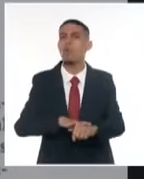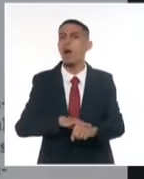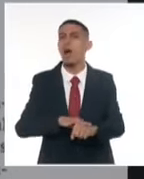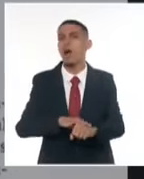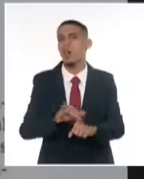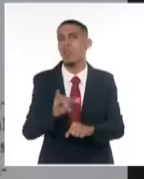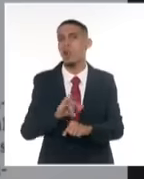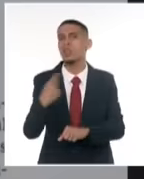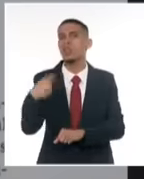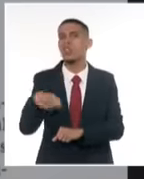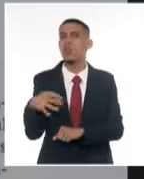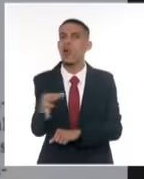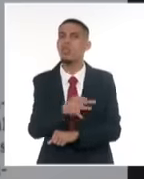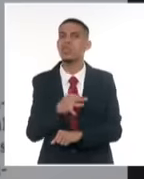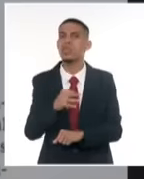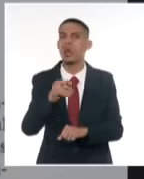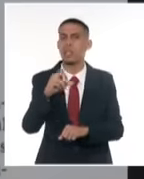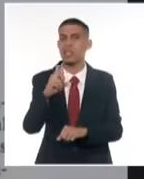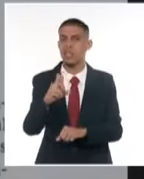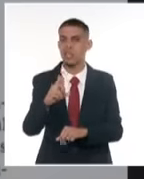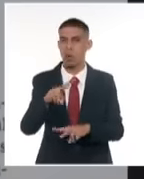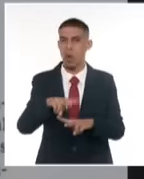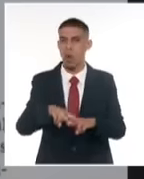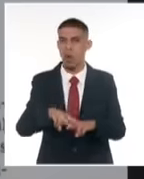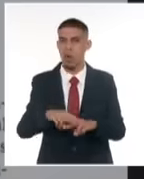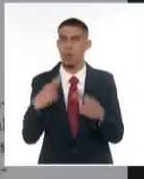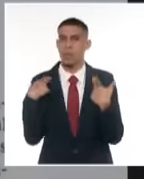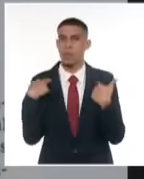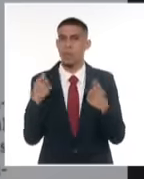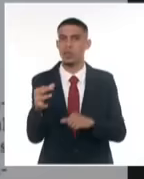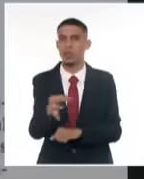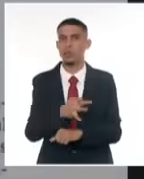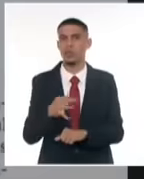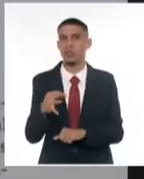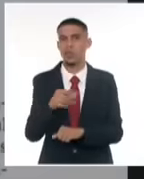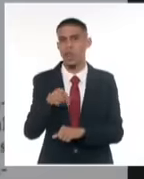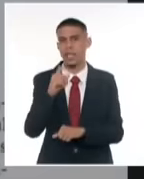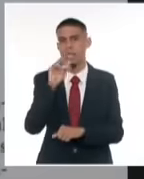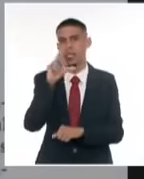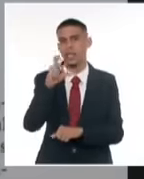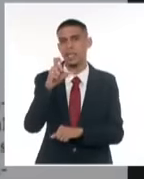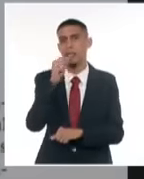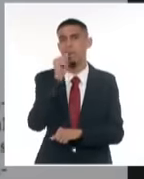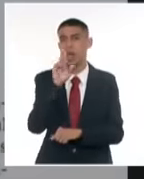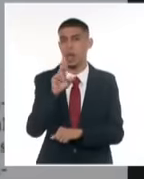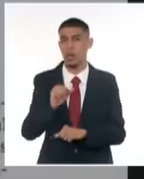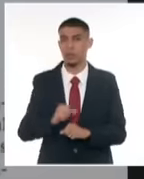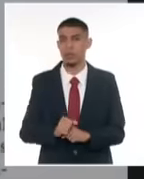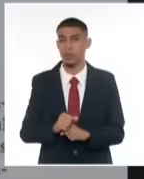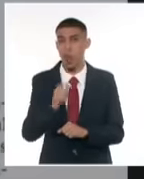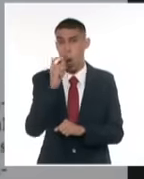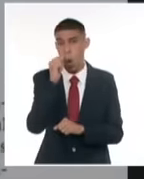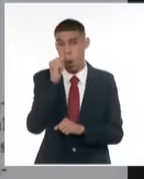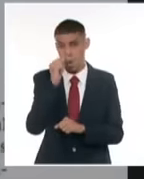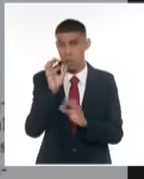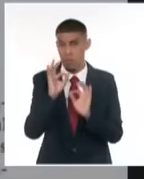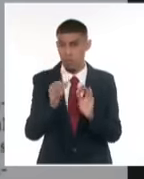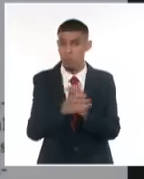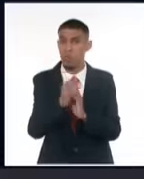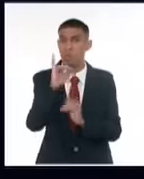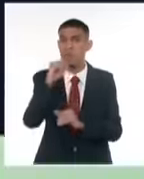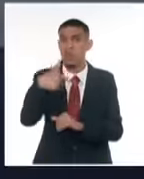Tribunal Municipal de Centro Habana y la Dirección Provincial de los Comités de Defensa de la Revolución en La Habana, Cuba. Bueno, a Mijail Sánchez, el nombre que acabo